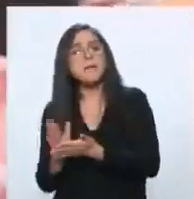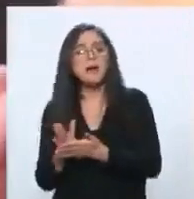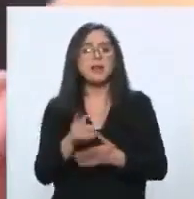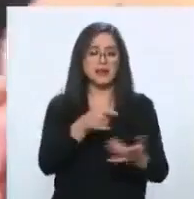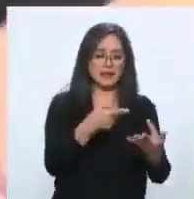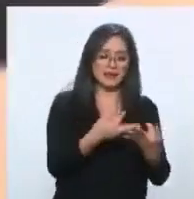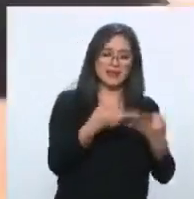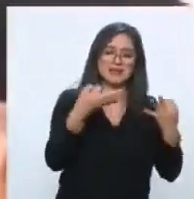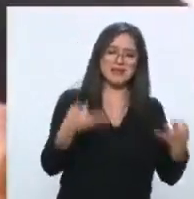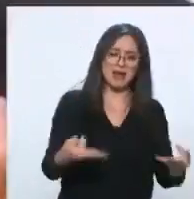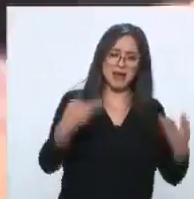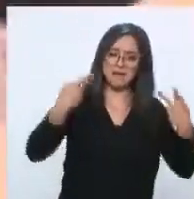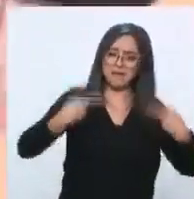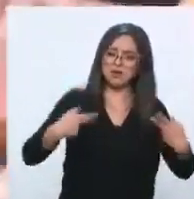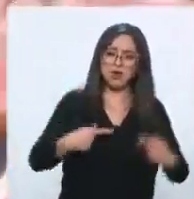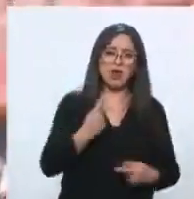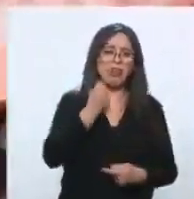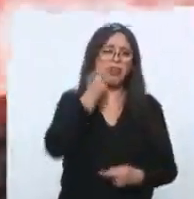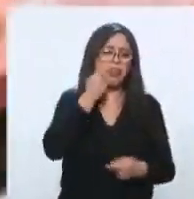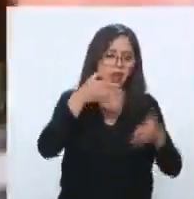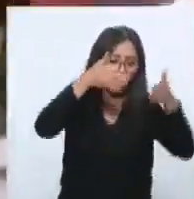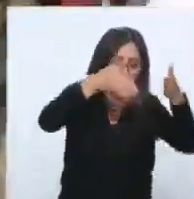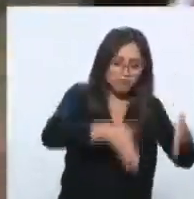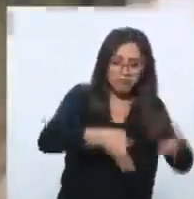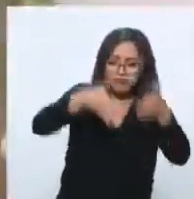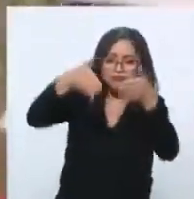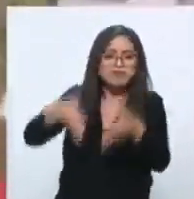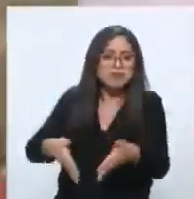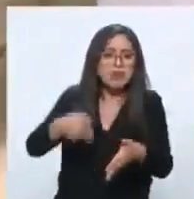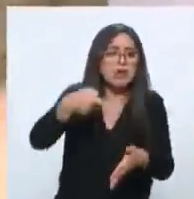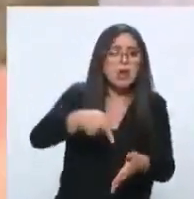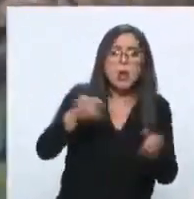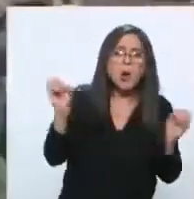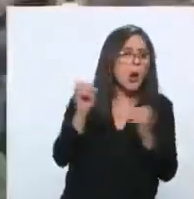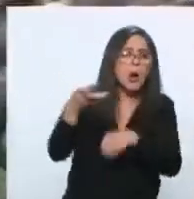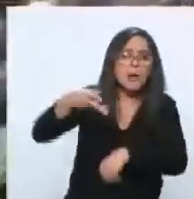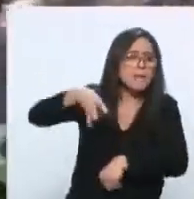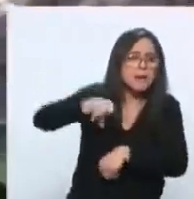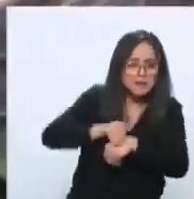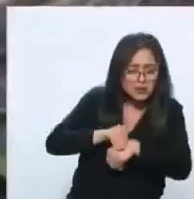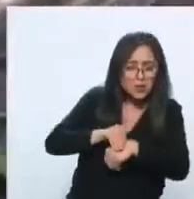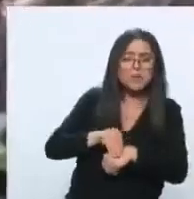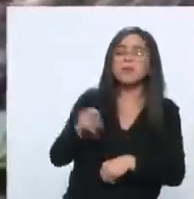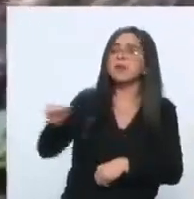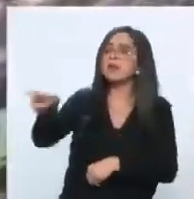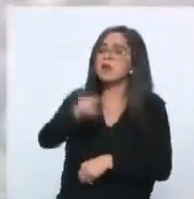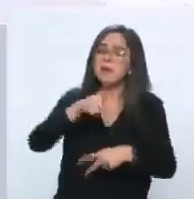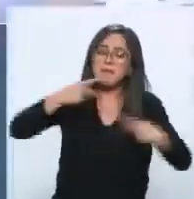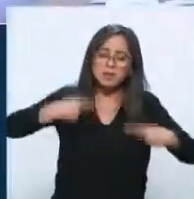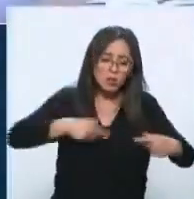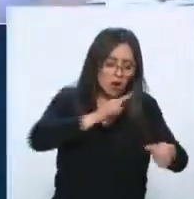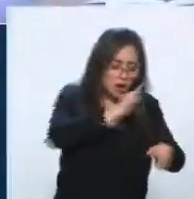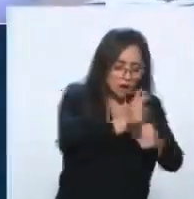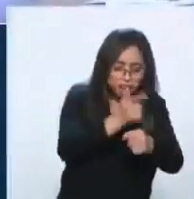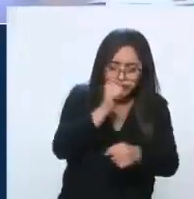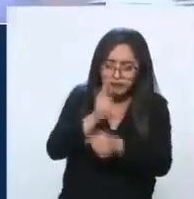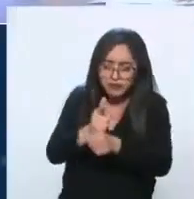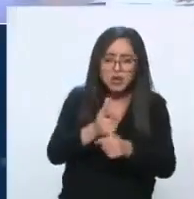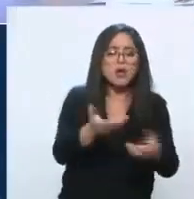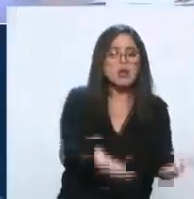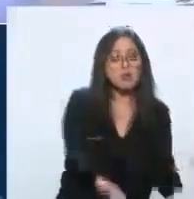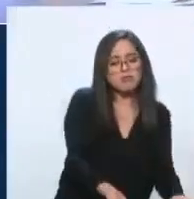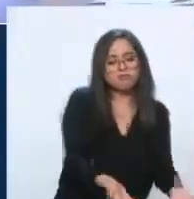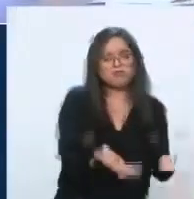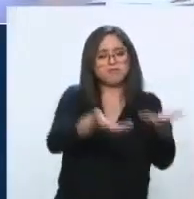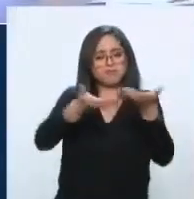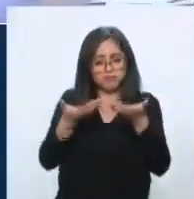un seguimiento cercano. En relación específica con la pregunta que haces sobre la identificación de los cuerpos, la gráfica que